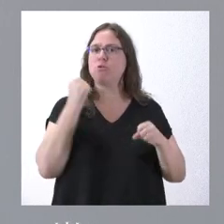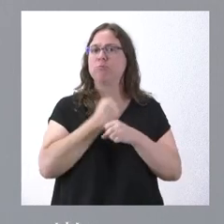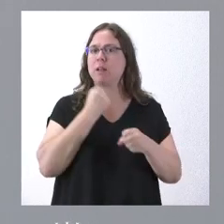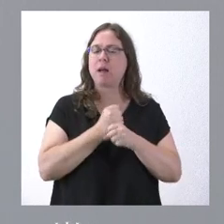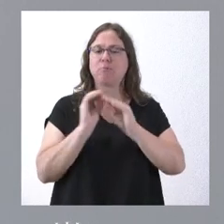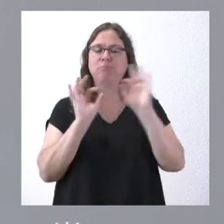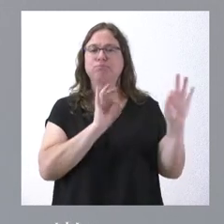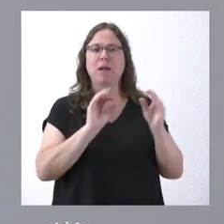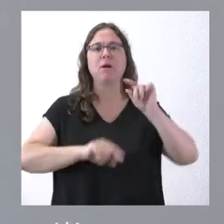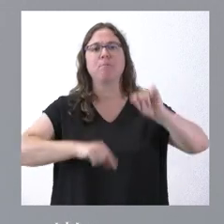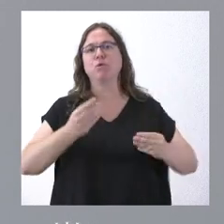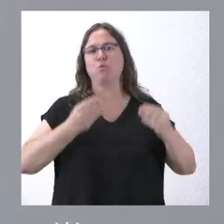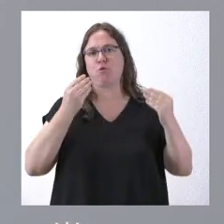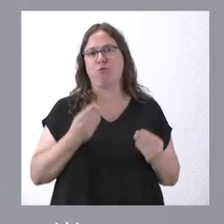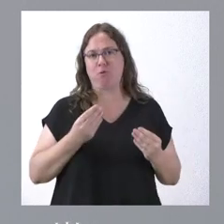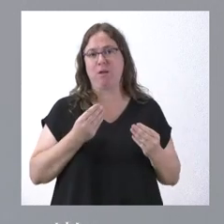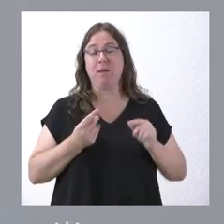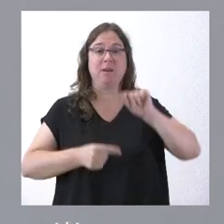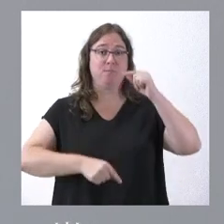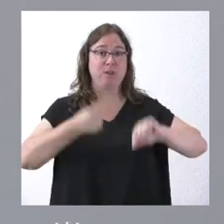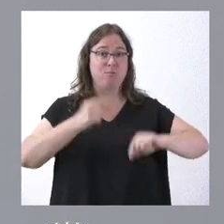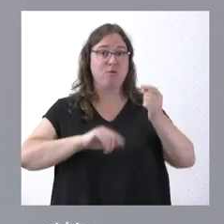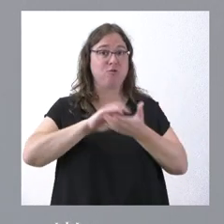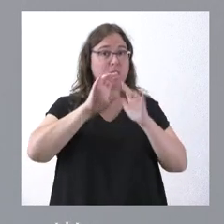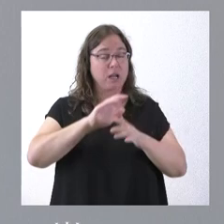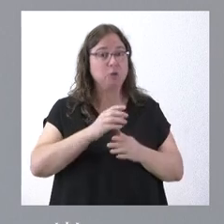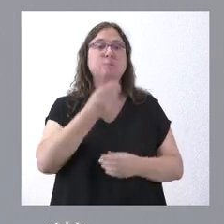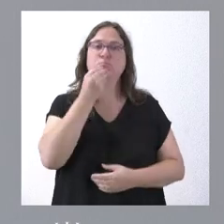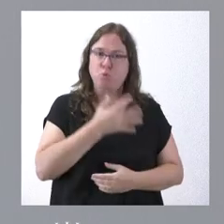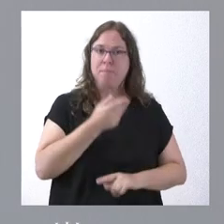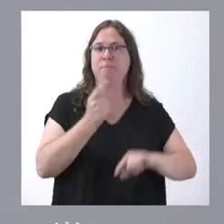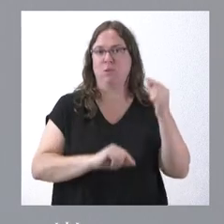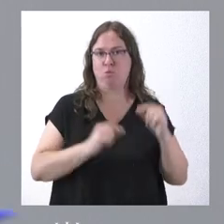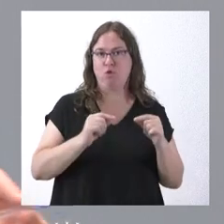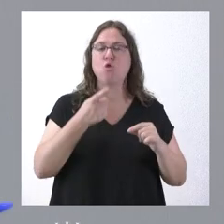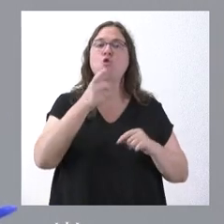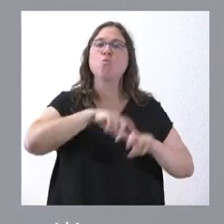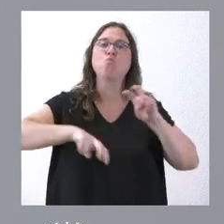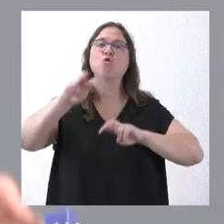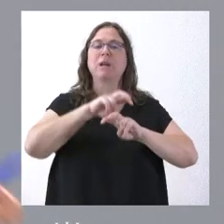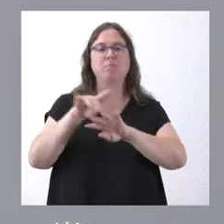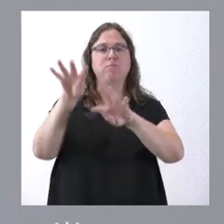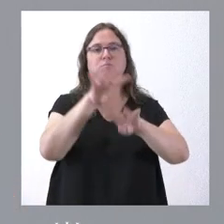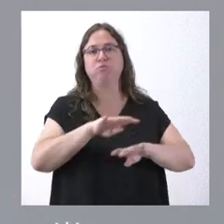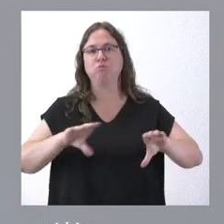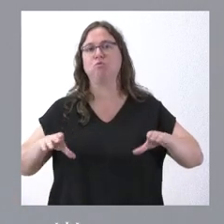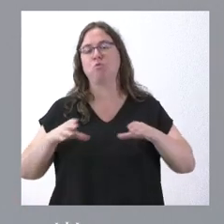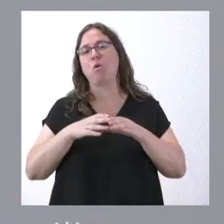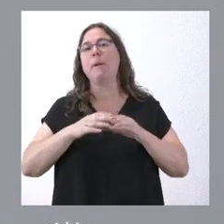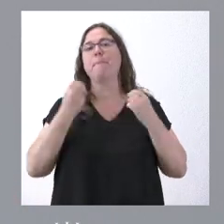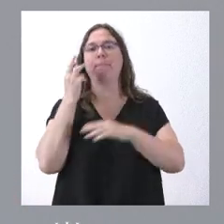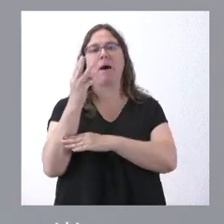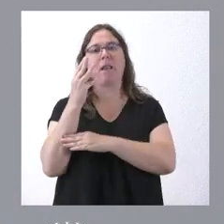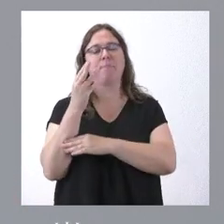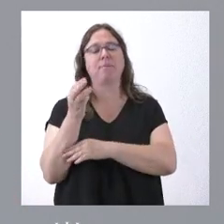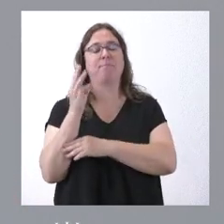presupuesto, que el presupuesto de Castilla y León que estamos trabajando sería un buen presupuesto y que buscaríamos persuadir al conjunto del Parlamento que lo apoyaran